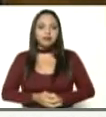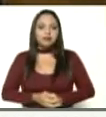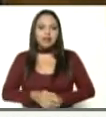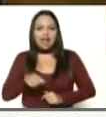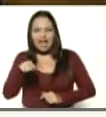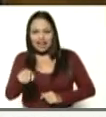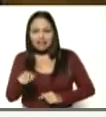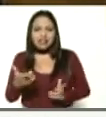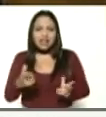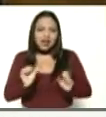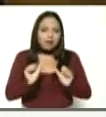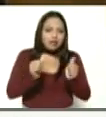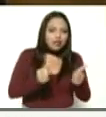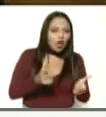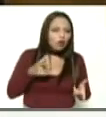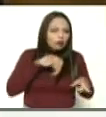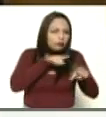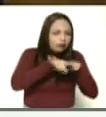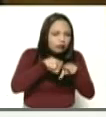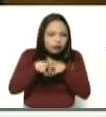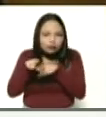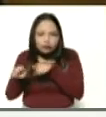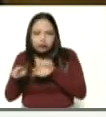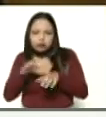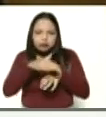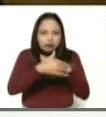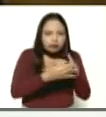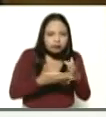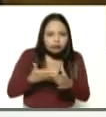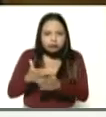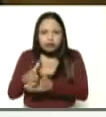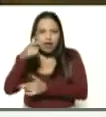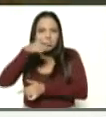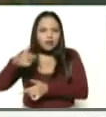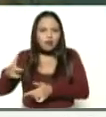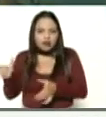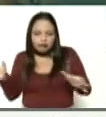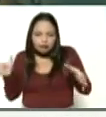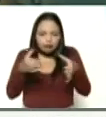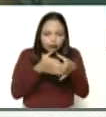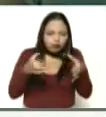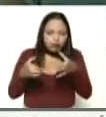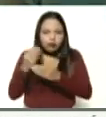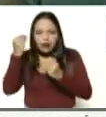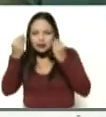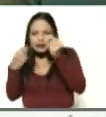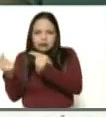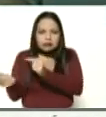ronroneo, la conspiración del pueblo. Ahí,